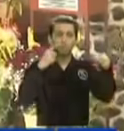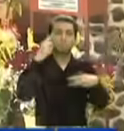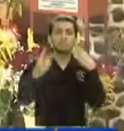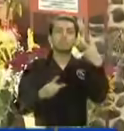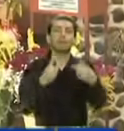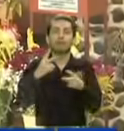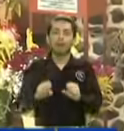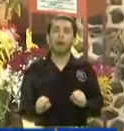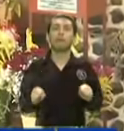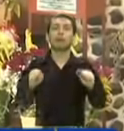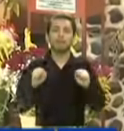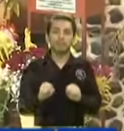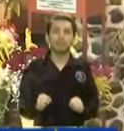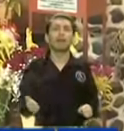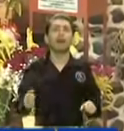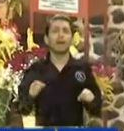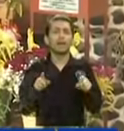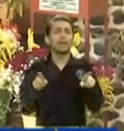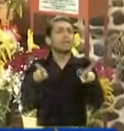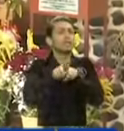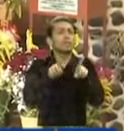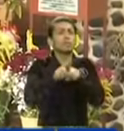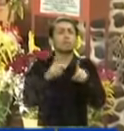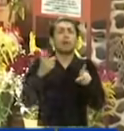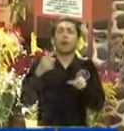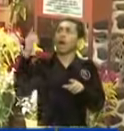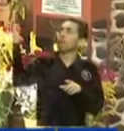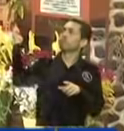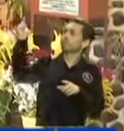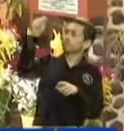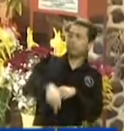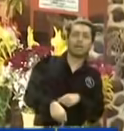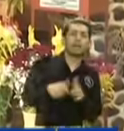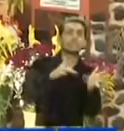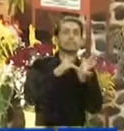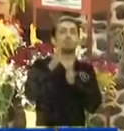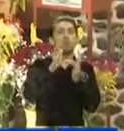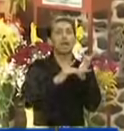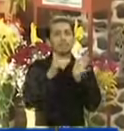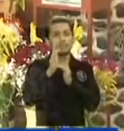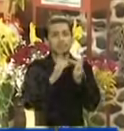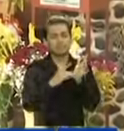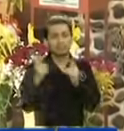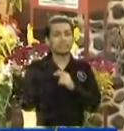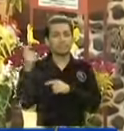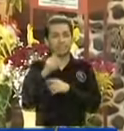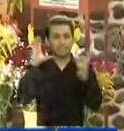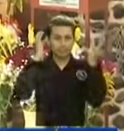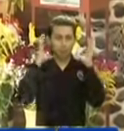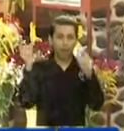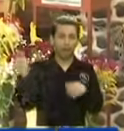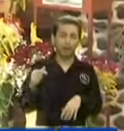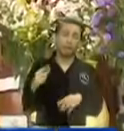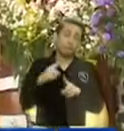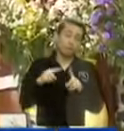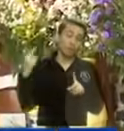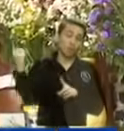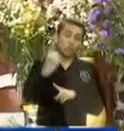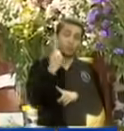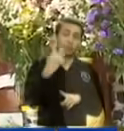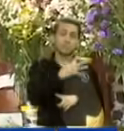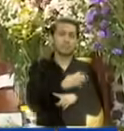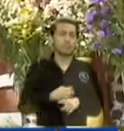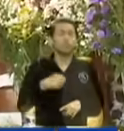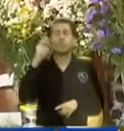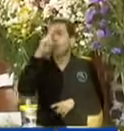de estas esquipulas nos vienen a ver aquí. Entonces, esto para nosotros es triste, porque jamás había